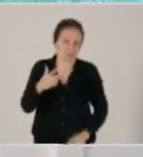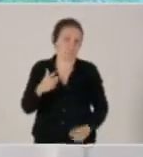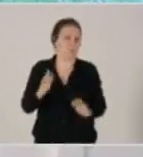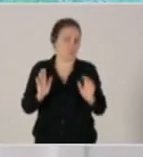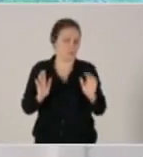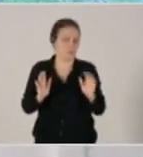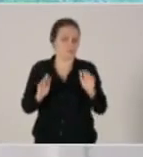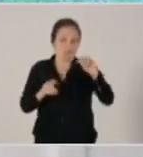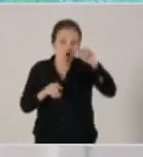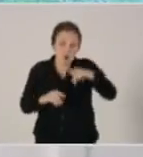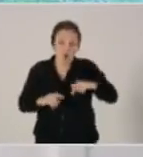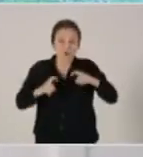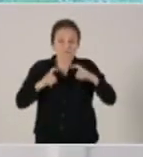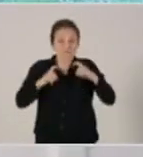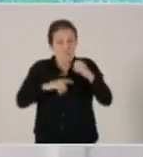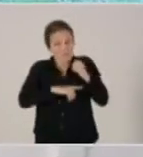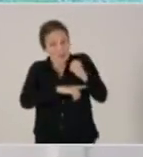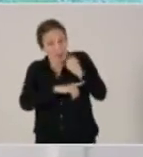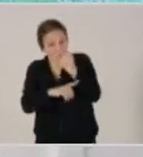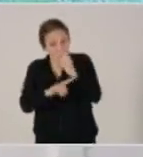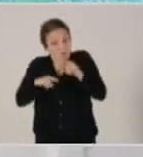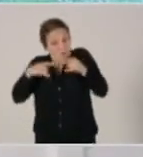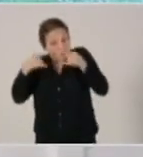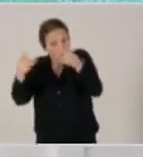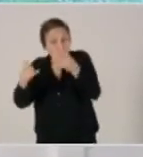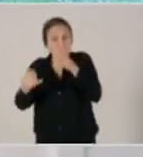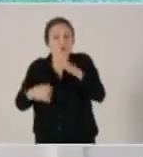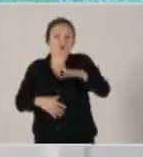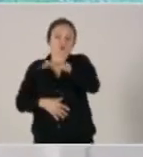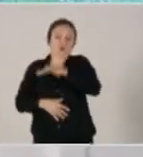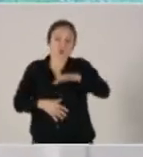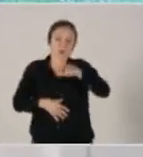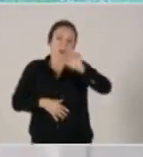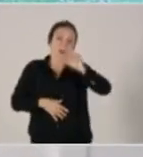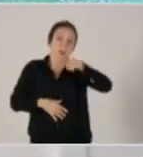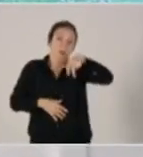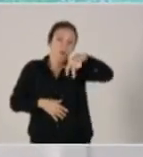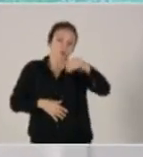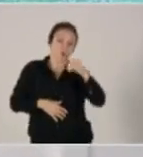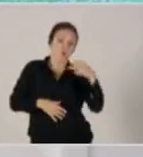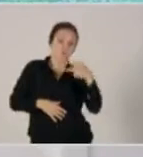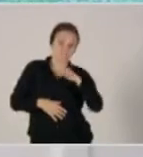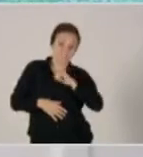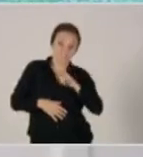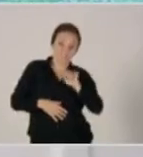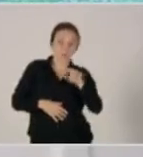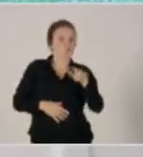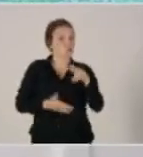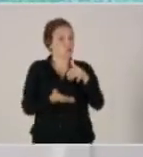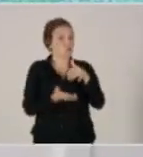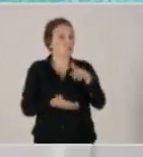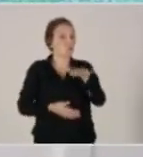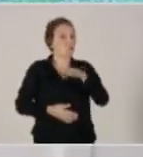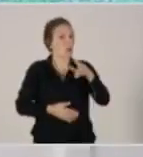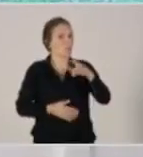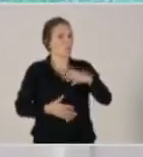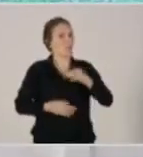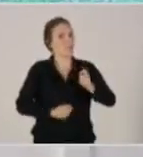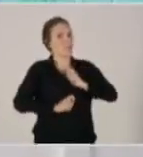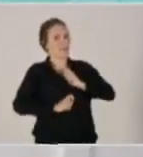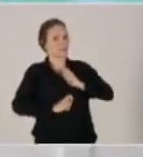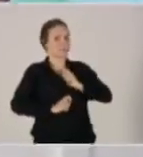que venimos haciéndolo varios días en la Ladera anochesa que es el punto débil donde se nos puede abrir hacia hacia fafnia